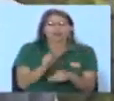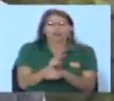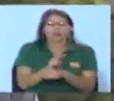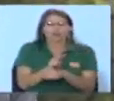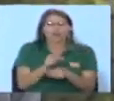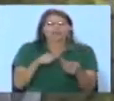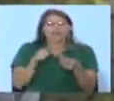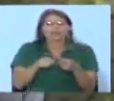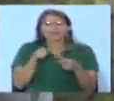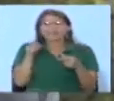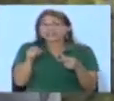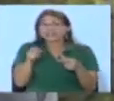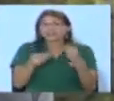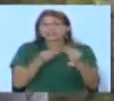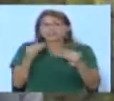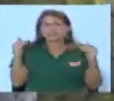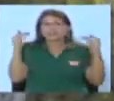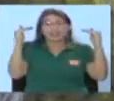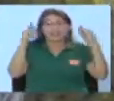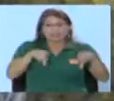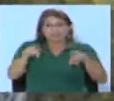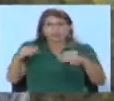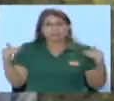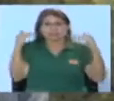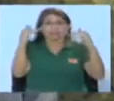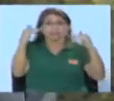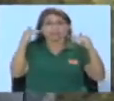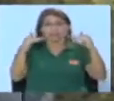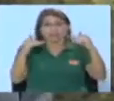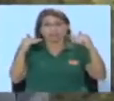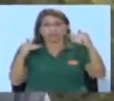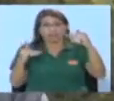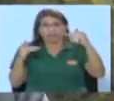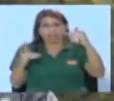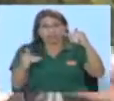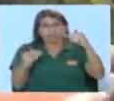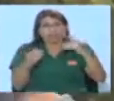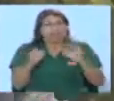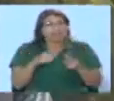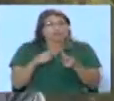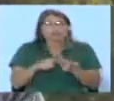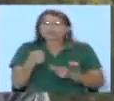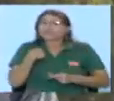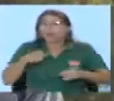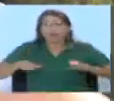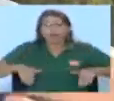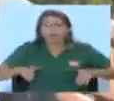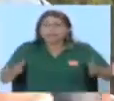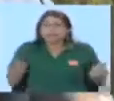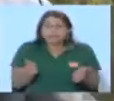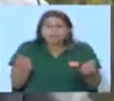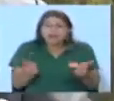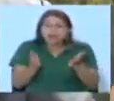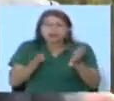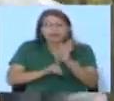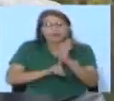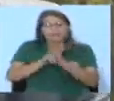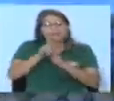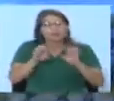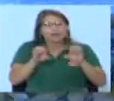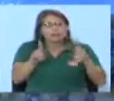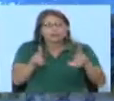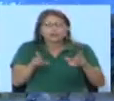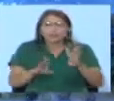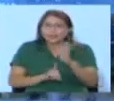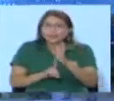brecha. Si yo disminuyo el consumo, básicamente entonces no estoy estimulando desarrollar la educación, desarrollar las zonas que